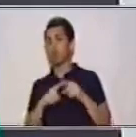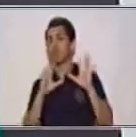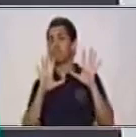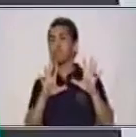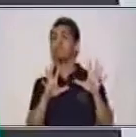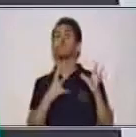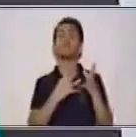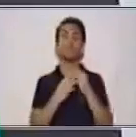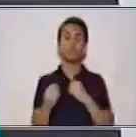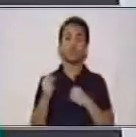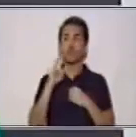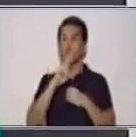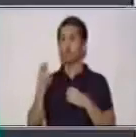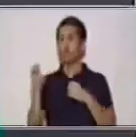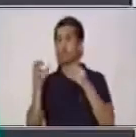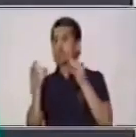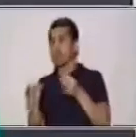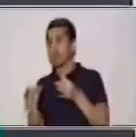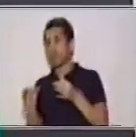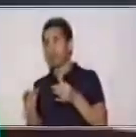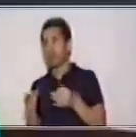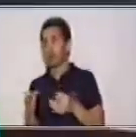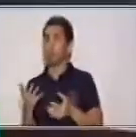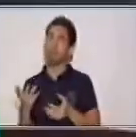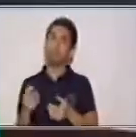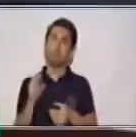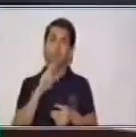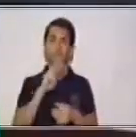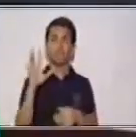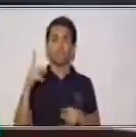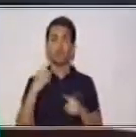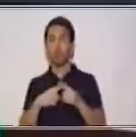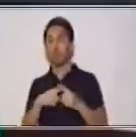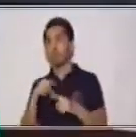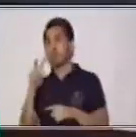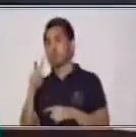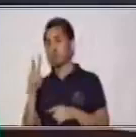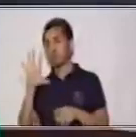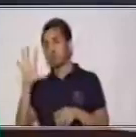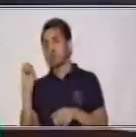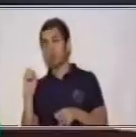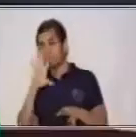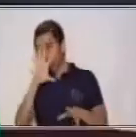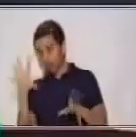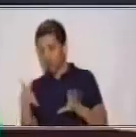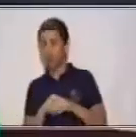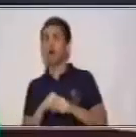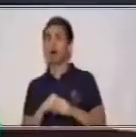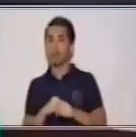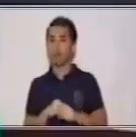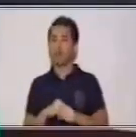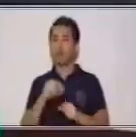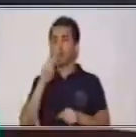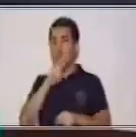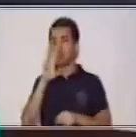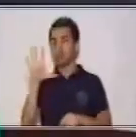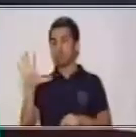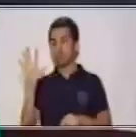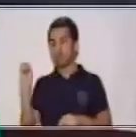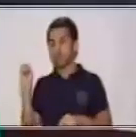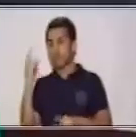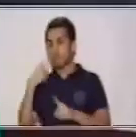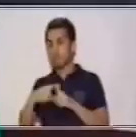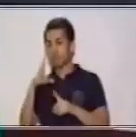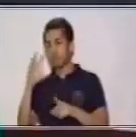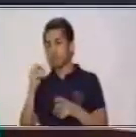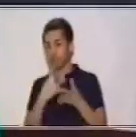dar 250, y 25 por 2 nos va a dar 50. Entonces tenemos 250 más 50,